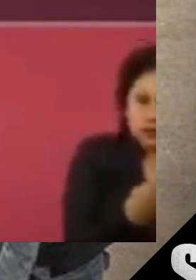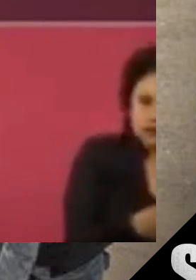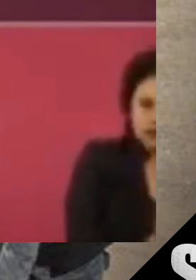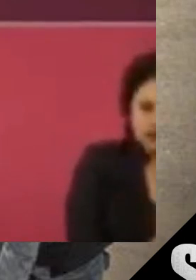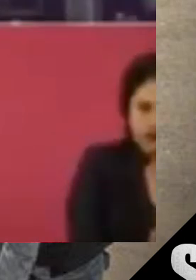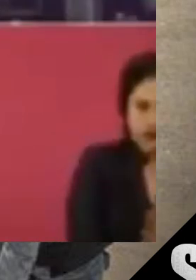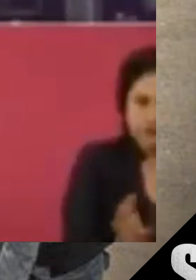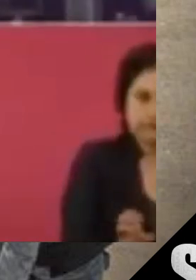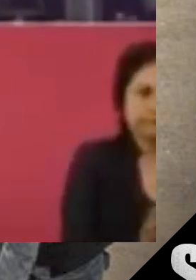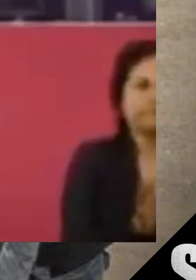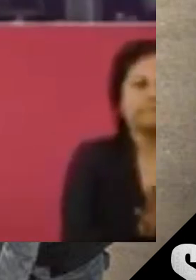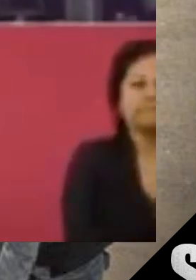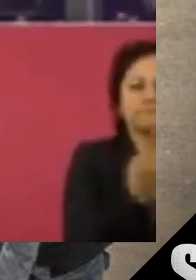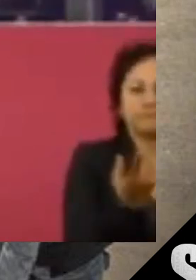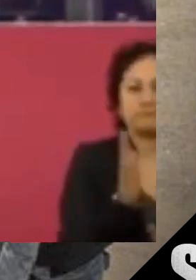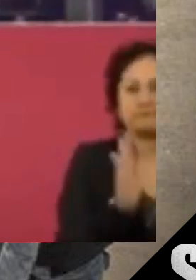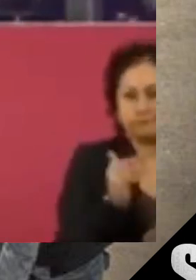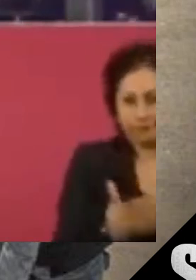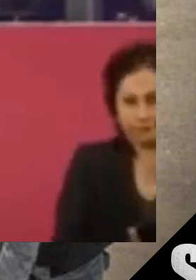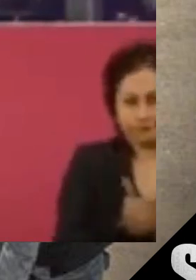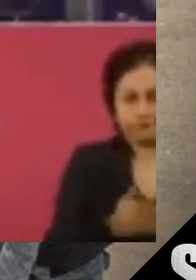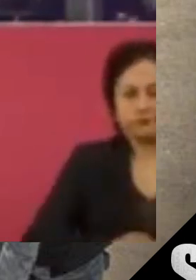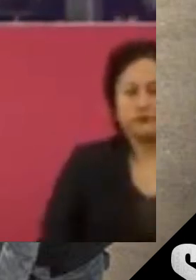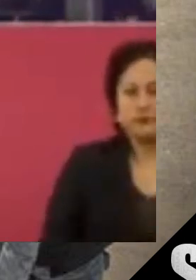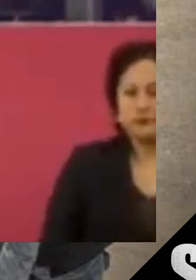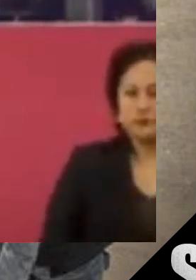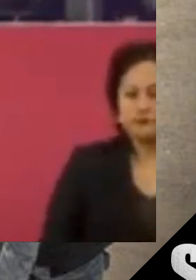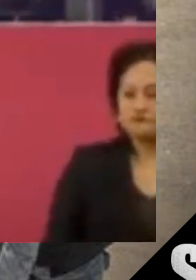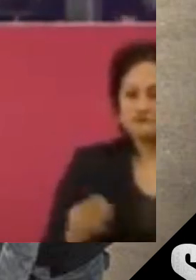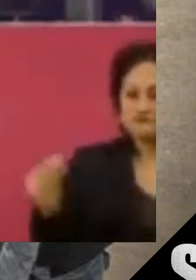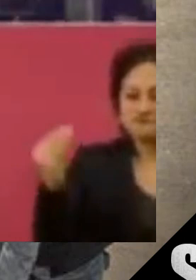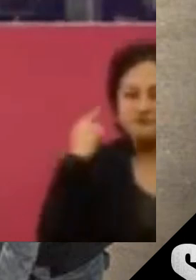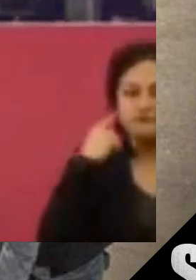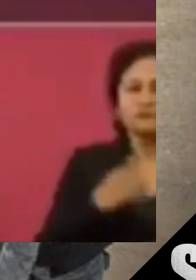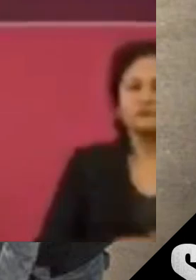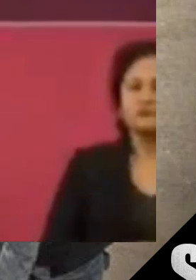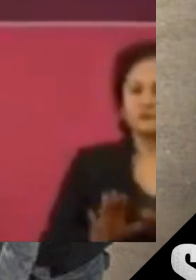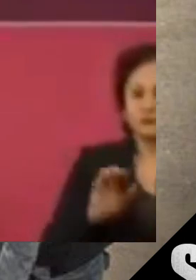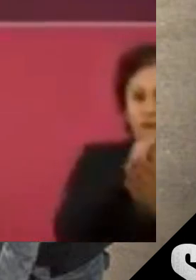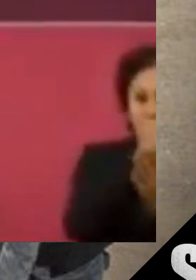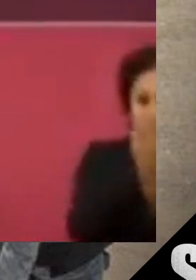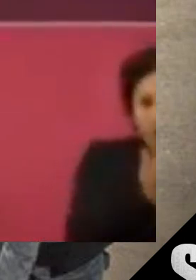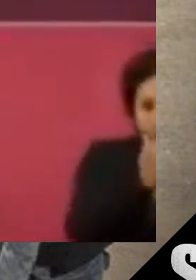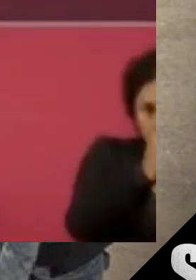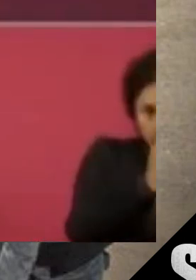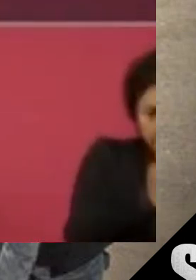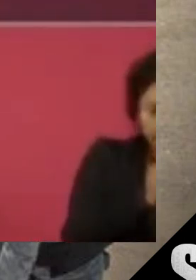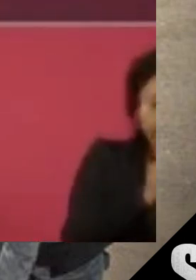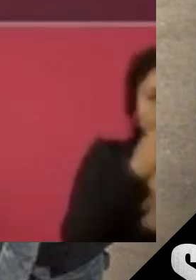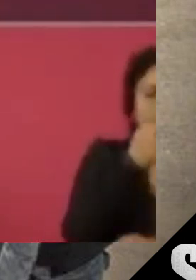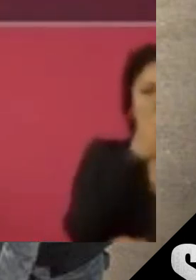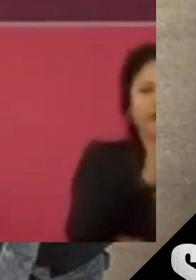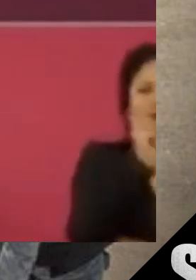cometido. ¿Fue secuestro o no? En el informe, los conductores